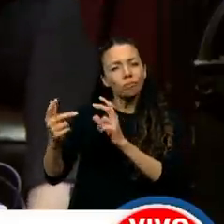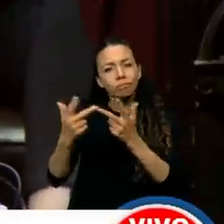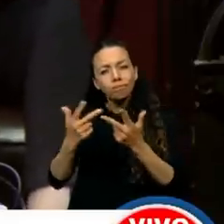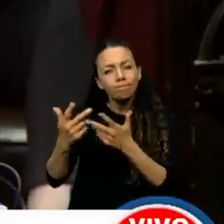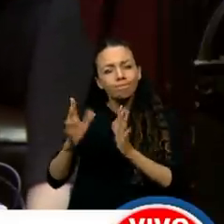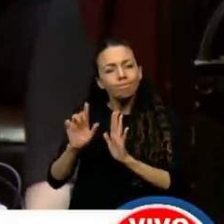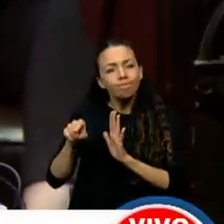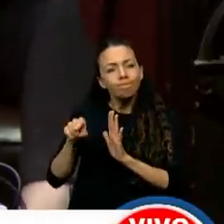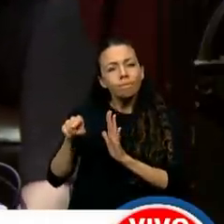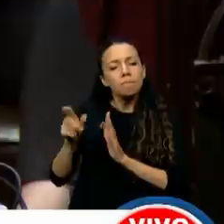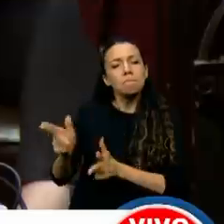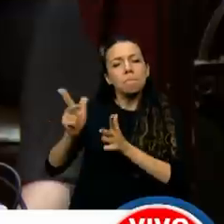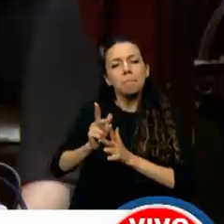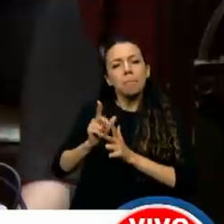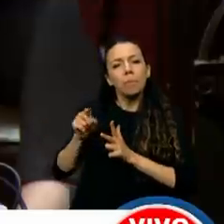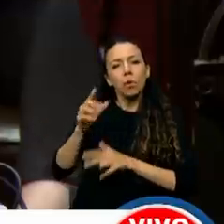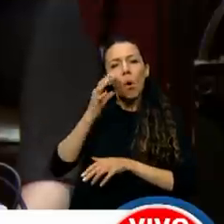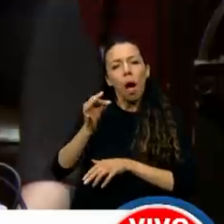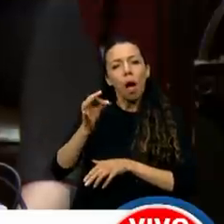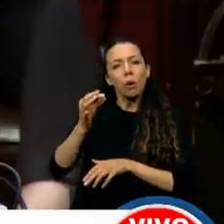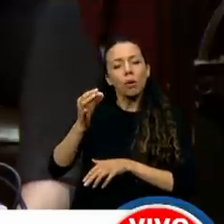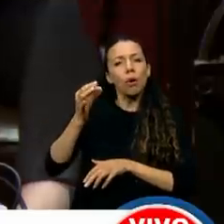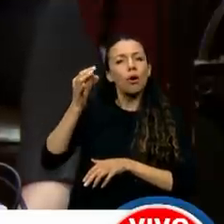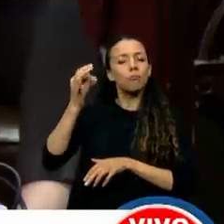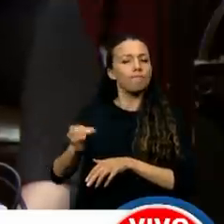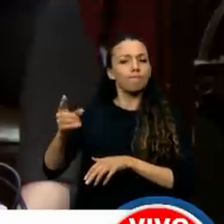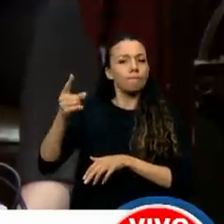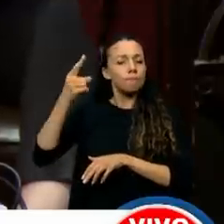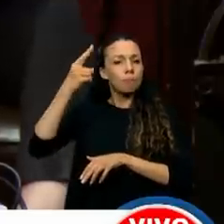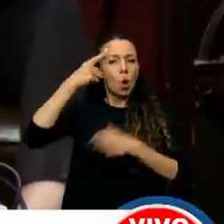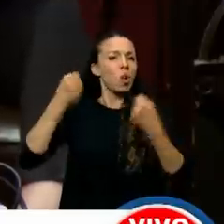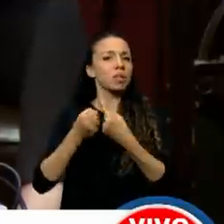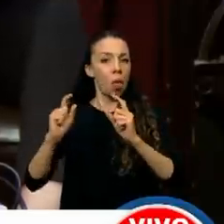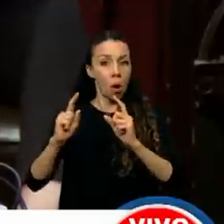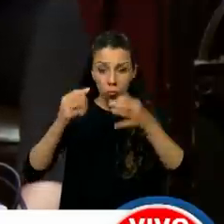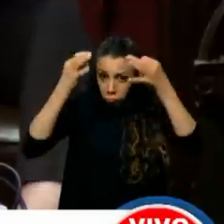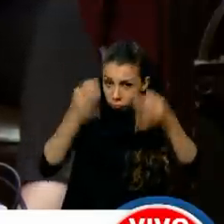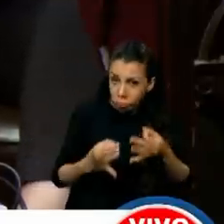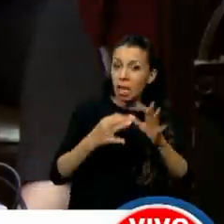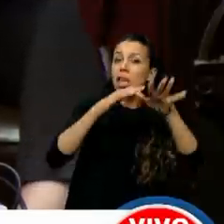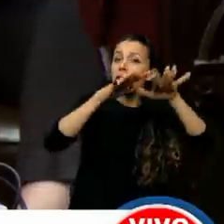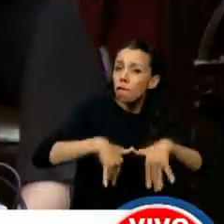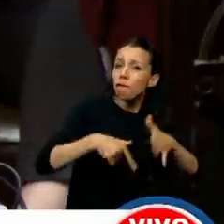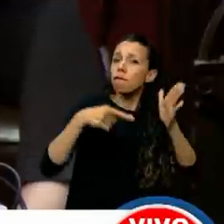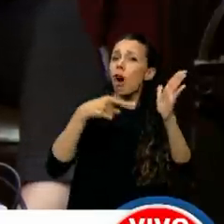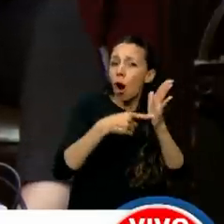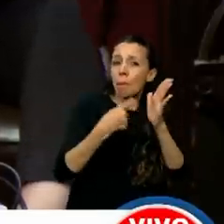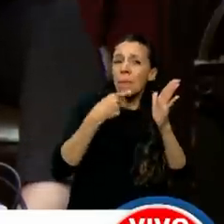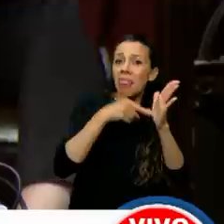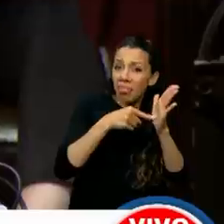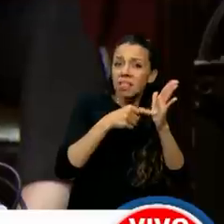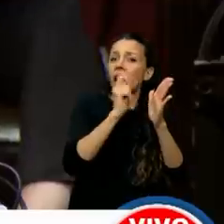negaba algo que objetivamente era parte de un informe realizado por